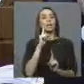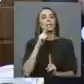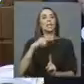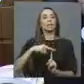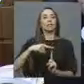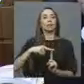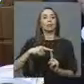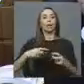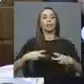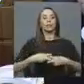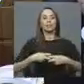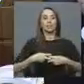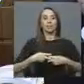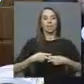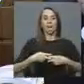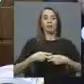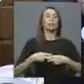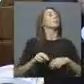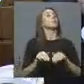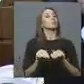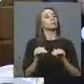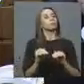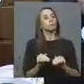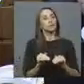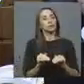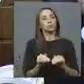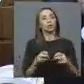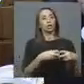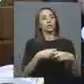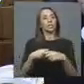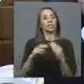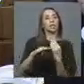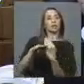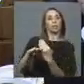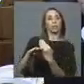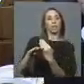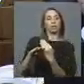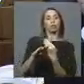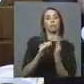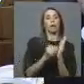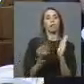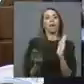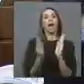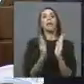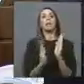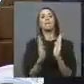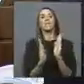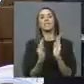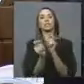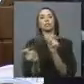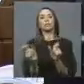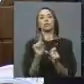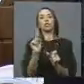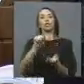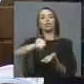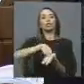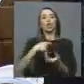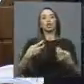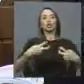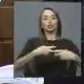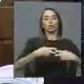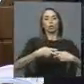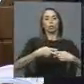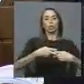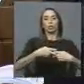sindical en que se mantiene el veto de los sindicatos para extender los beneficios a los no sindicalizados. No tiene